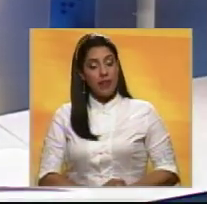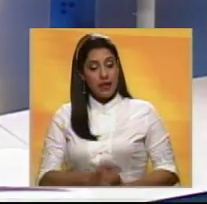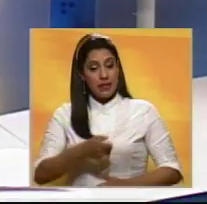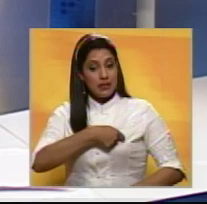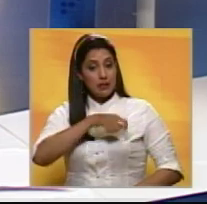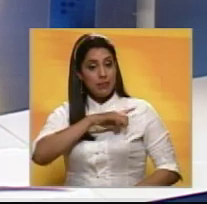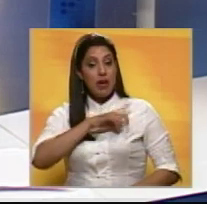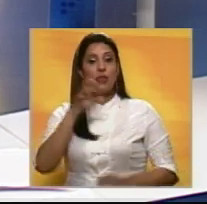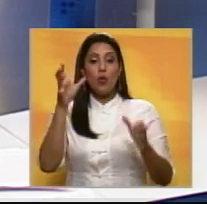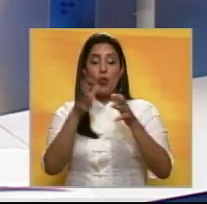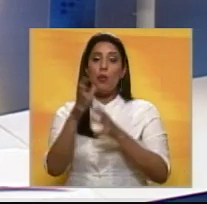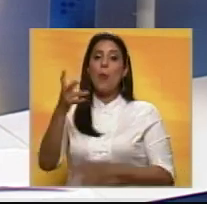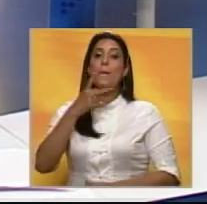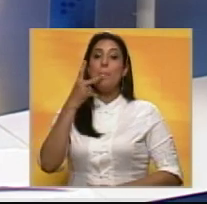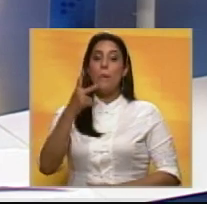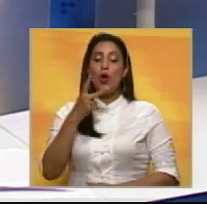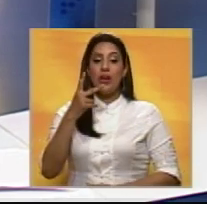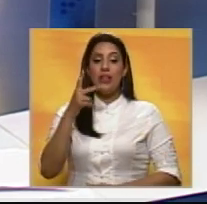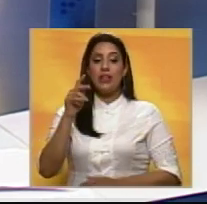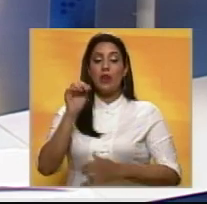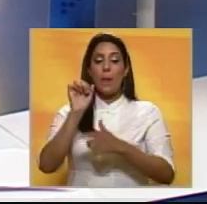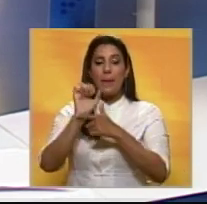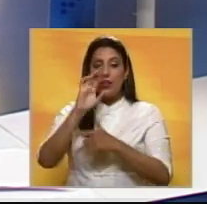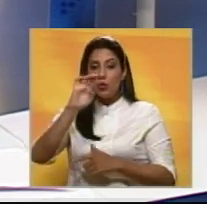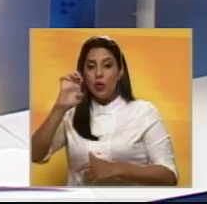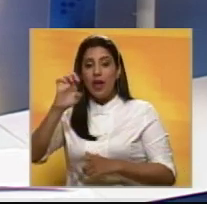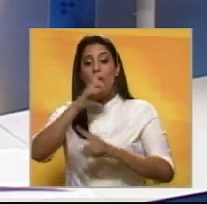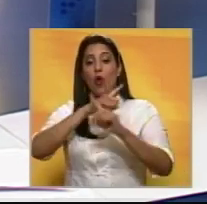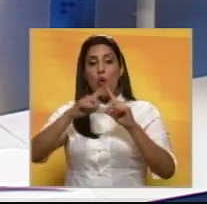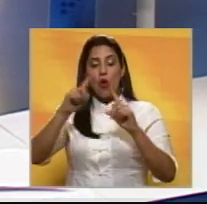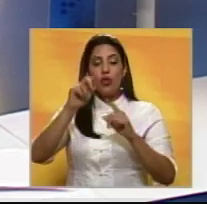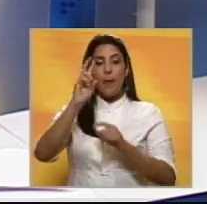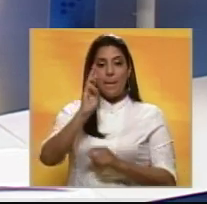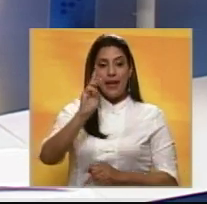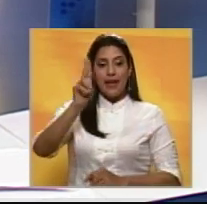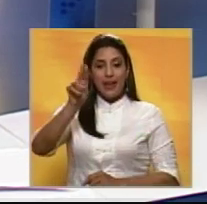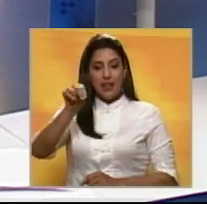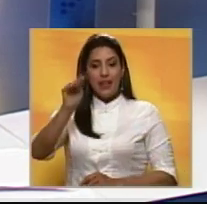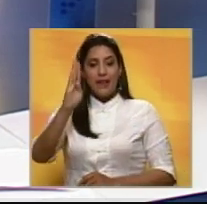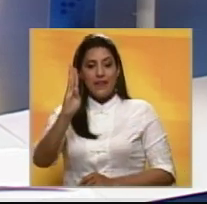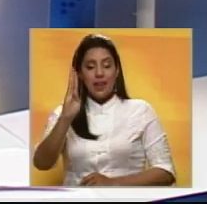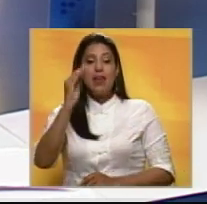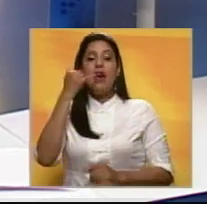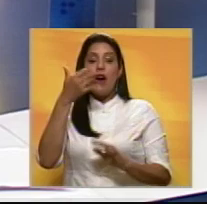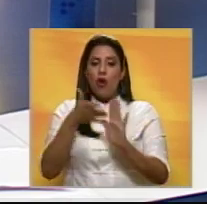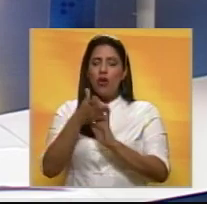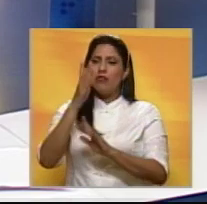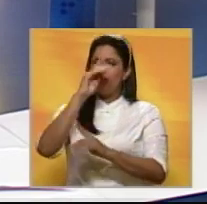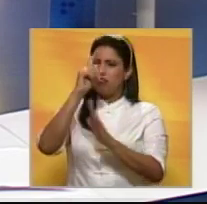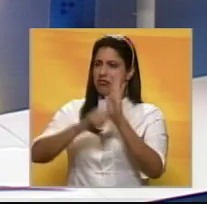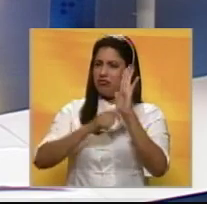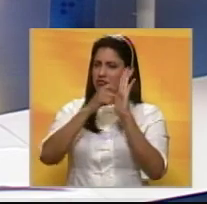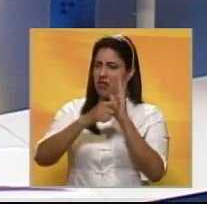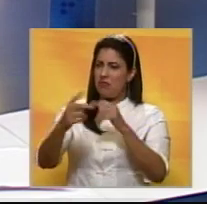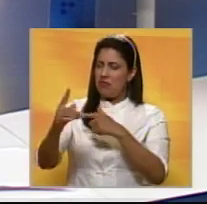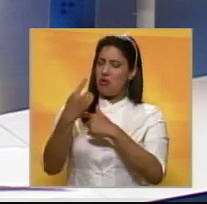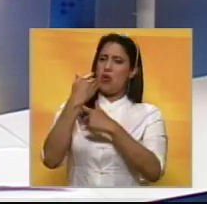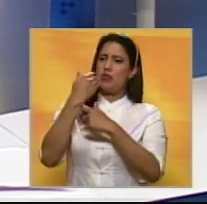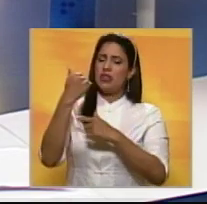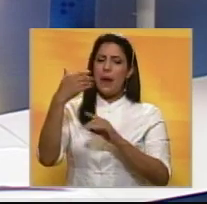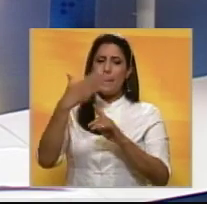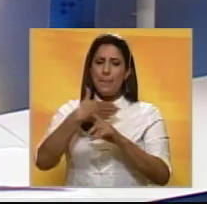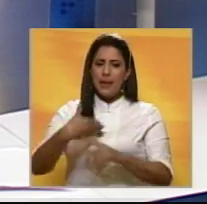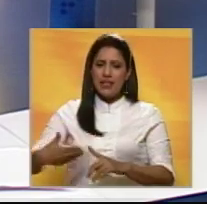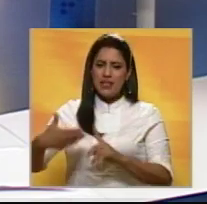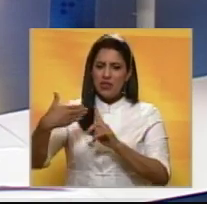En España, los partidos políticos PSOE, Ciudadanos y PNV rechazaron una moción de censura presentada por Podemos contra el